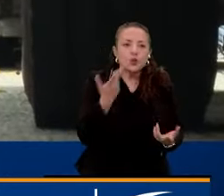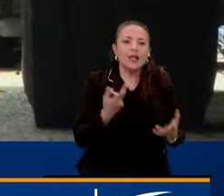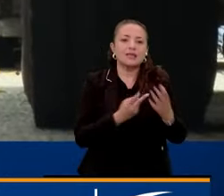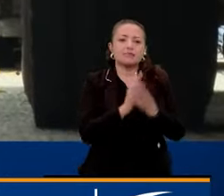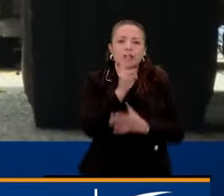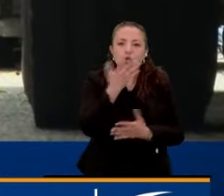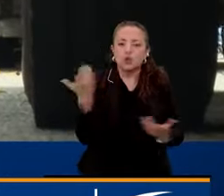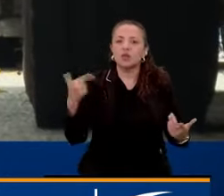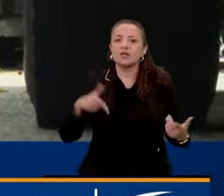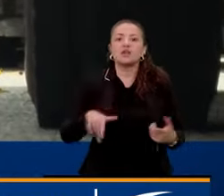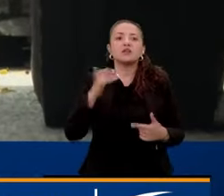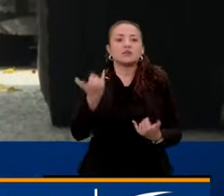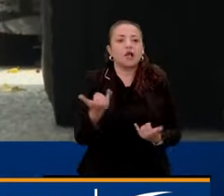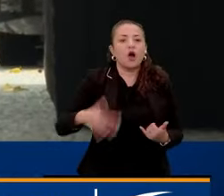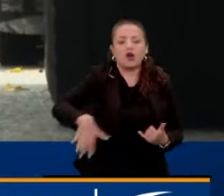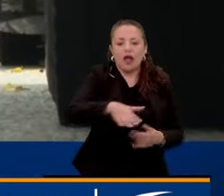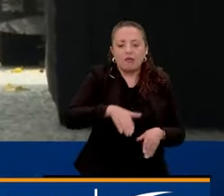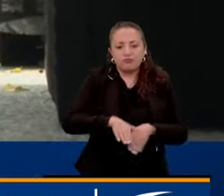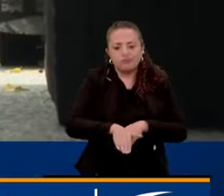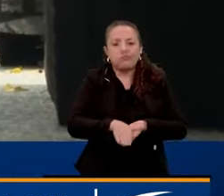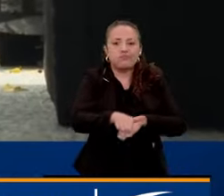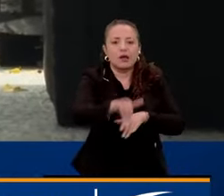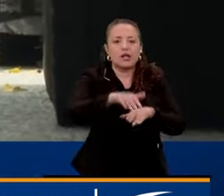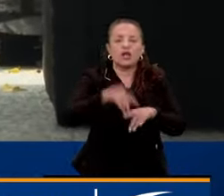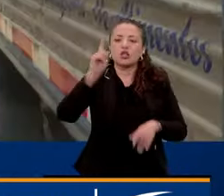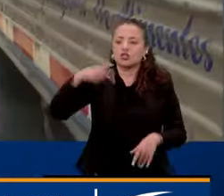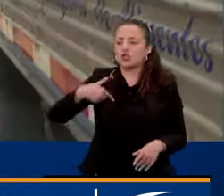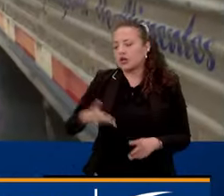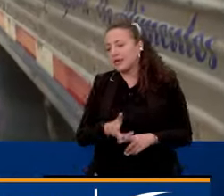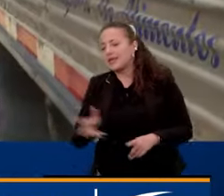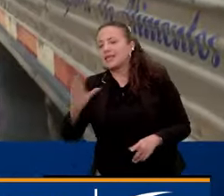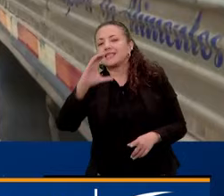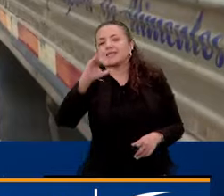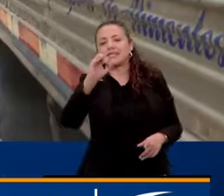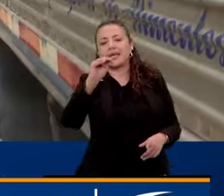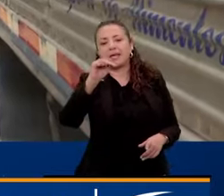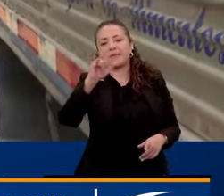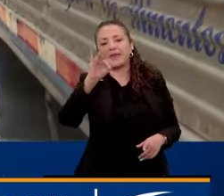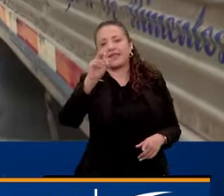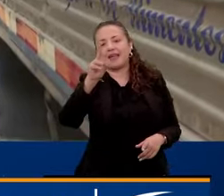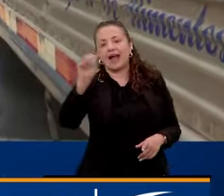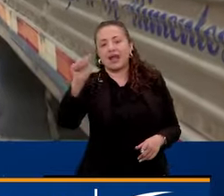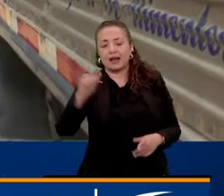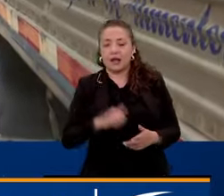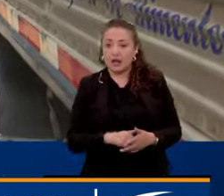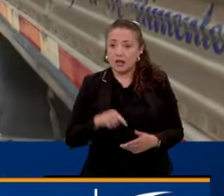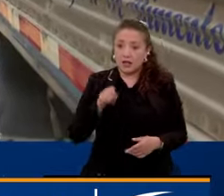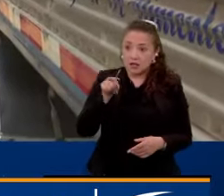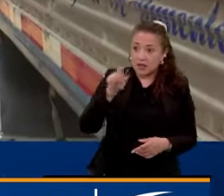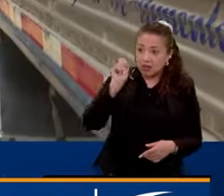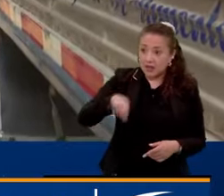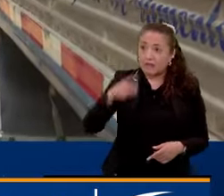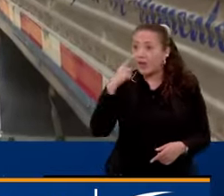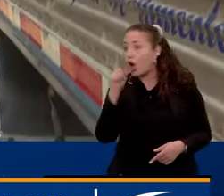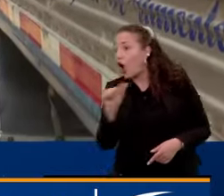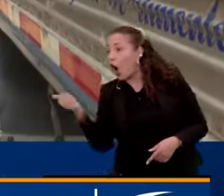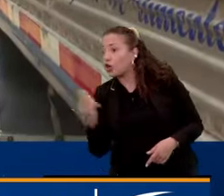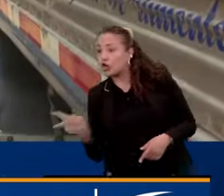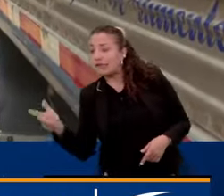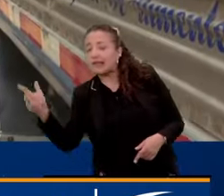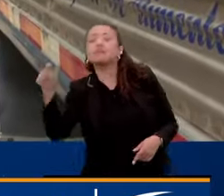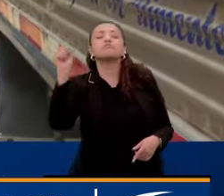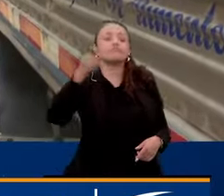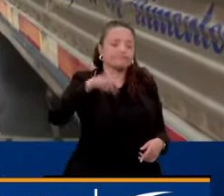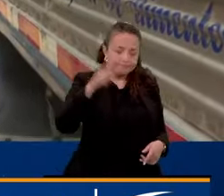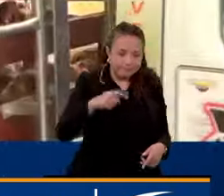las vías están en pésima condición por donde nosotros bajábamos por citarra Santander les tocó Buscar vías alternas Sí señora bastantes vías alternas para